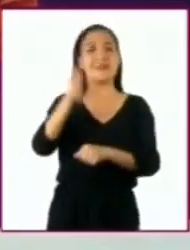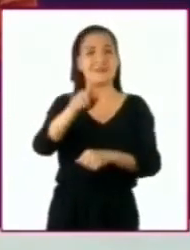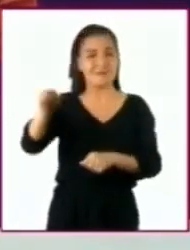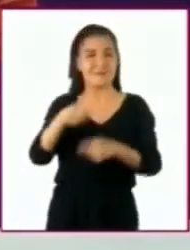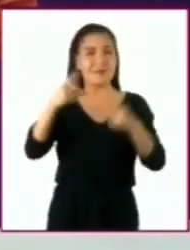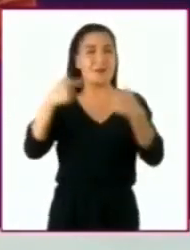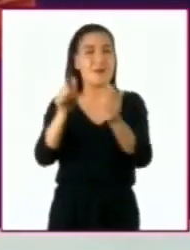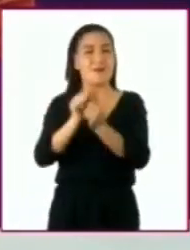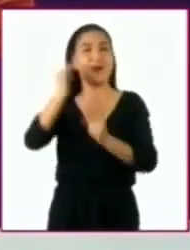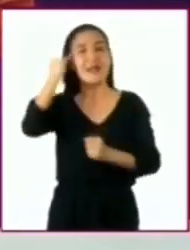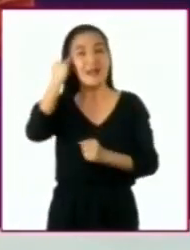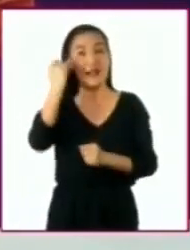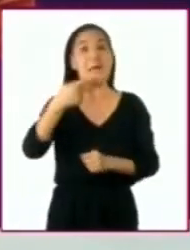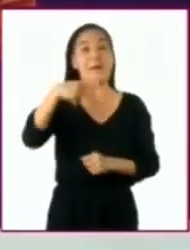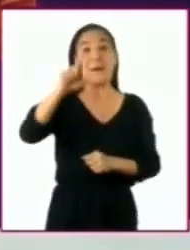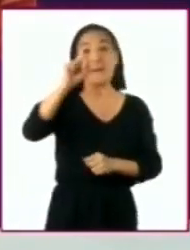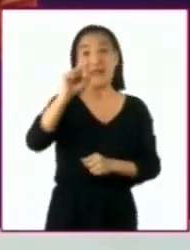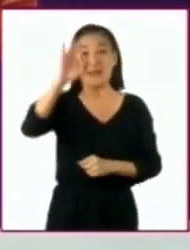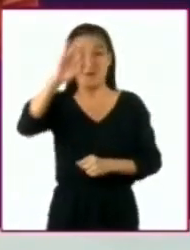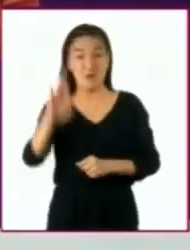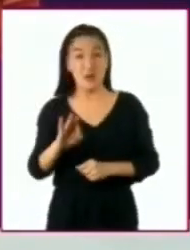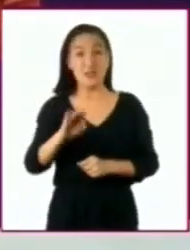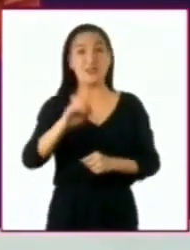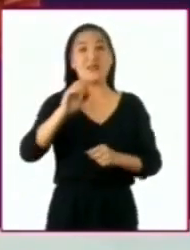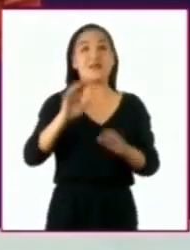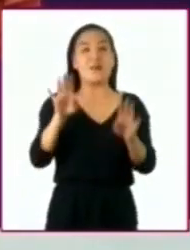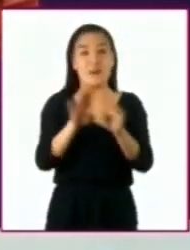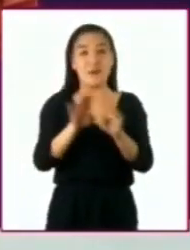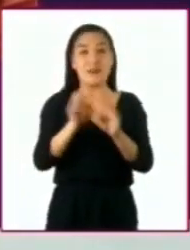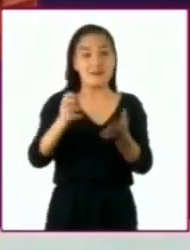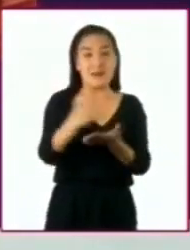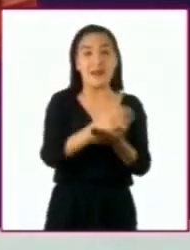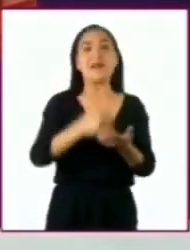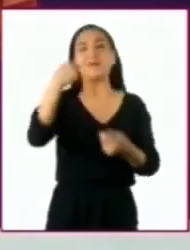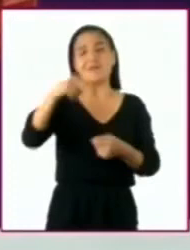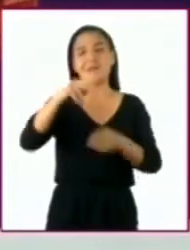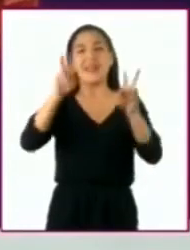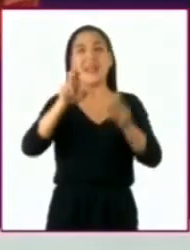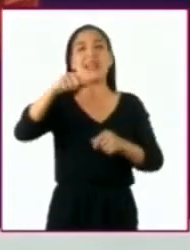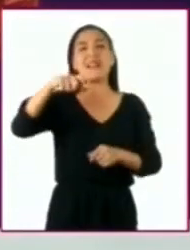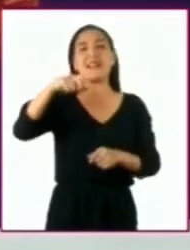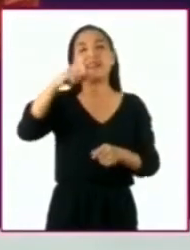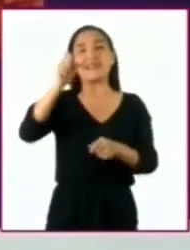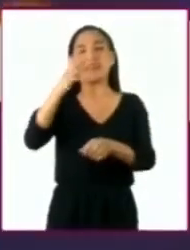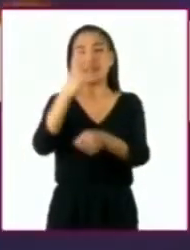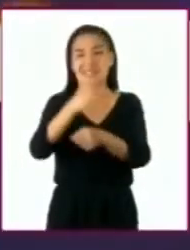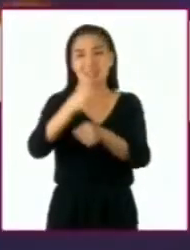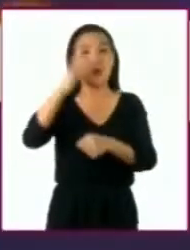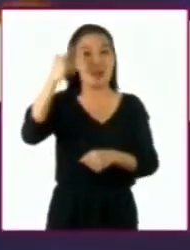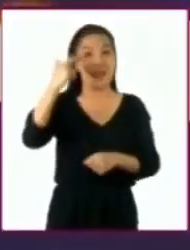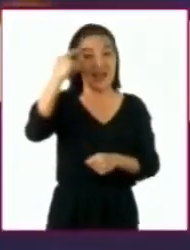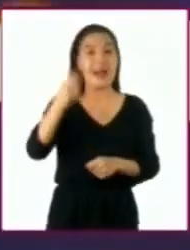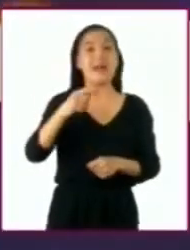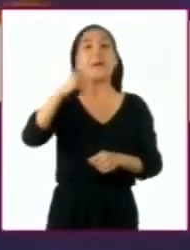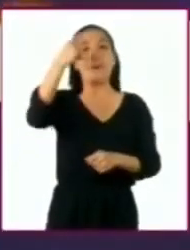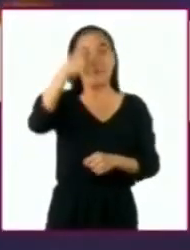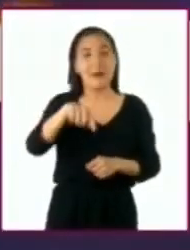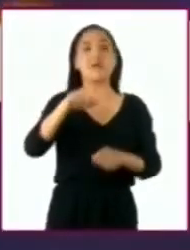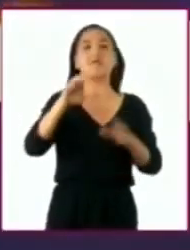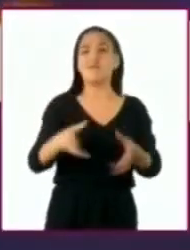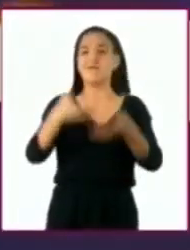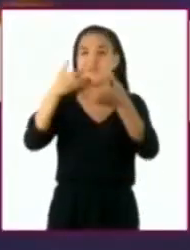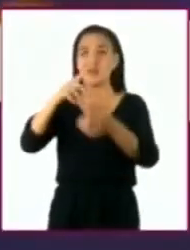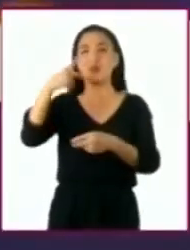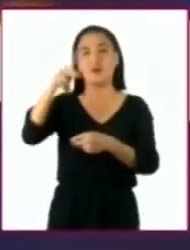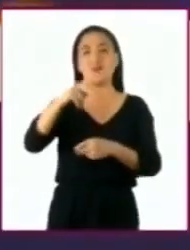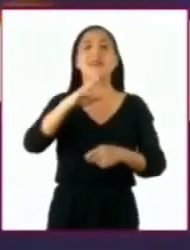el 20% del obtenido, que se denominaba quinto real, era para la corona española. ¿Lo sabían?